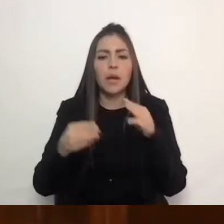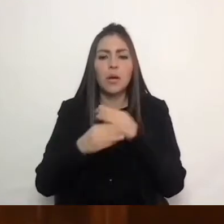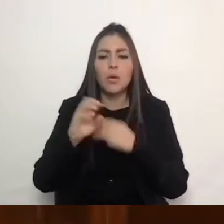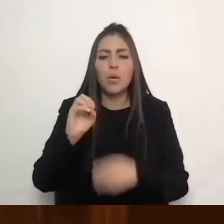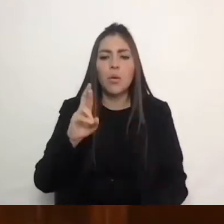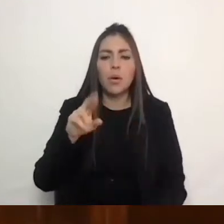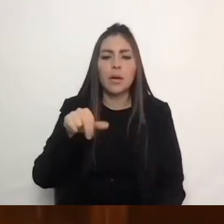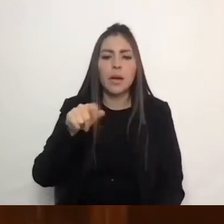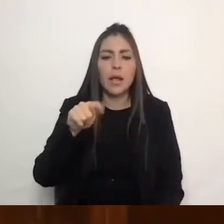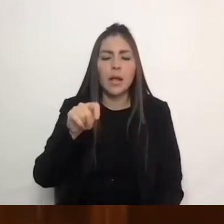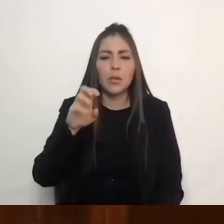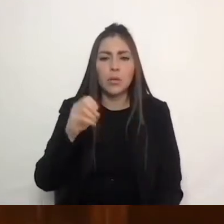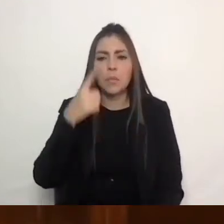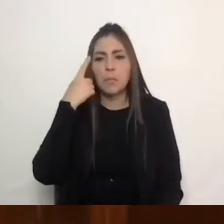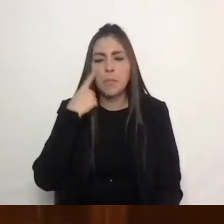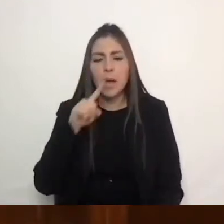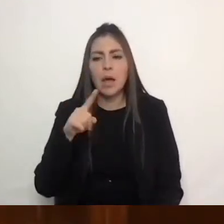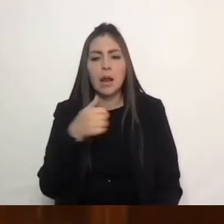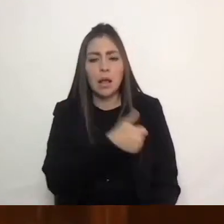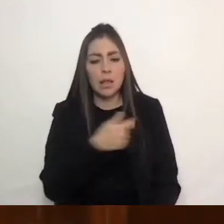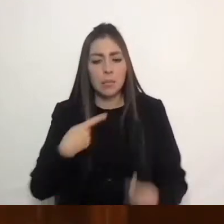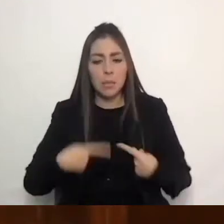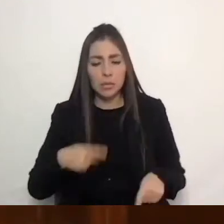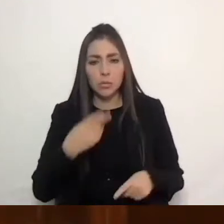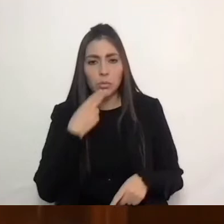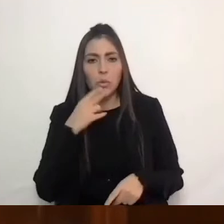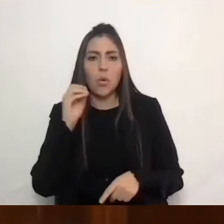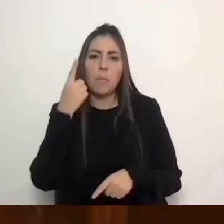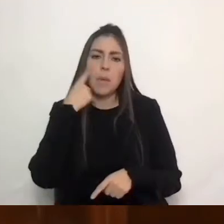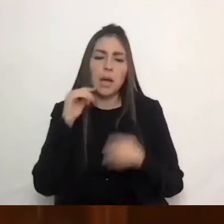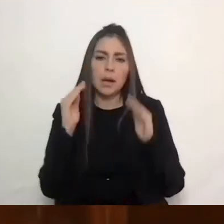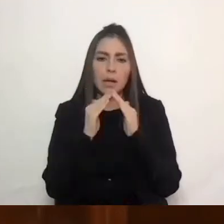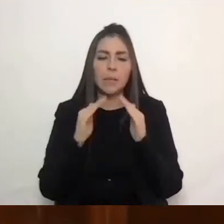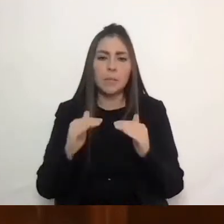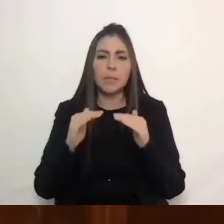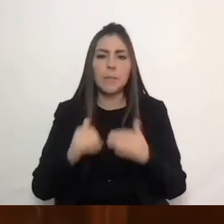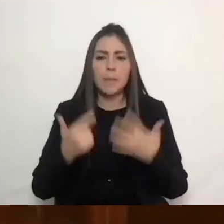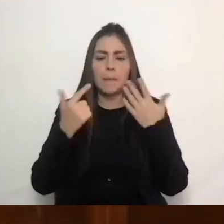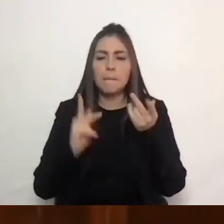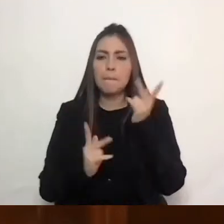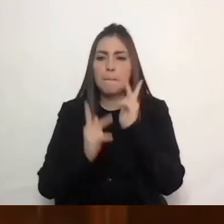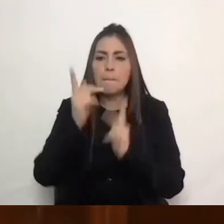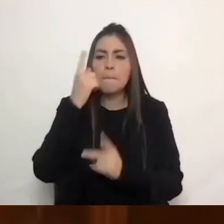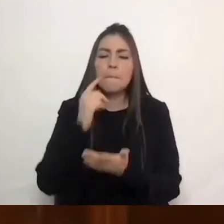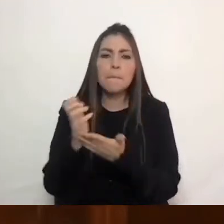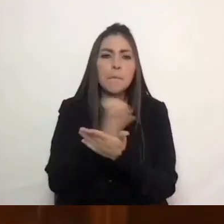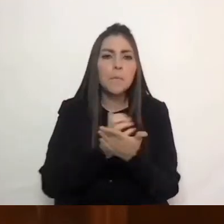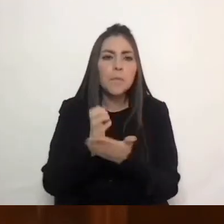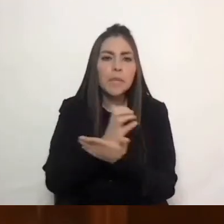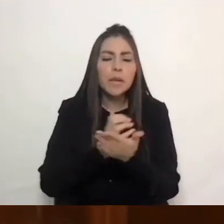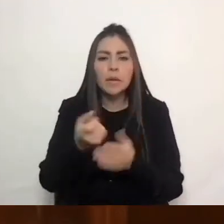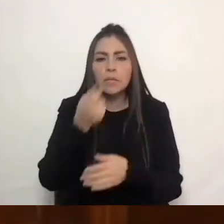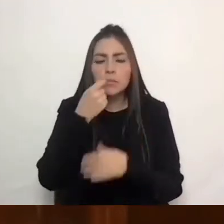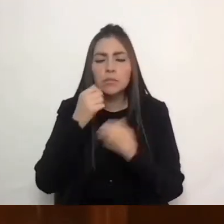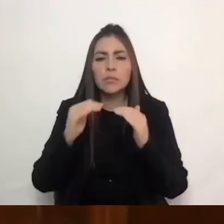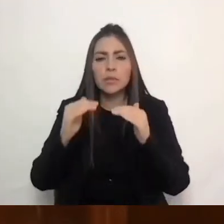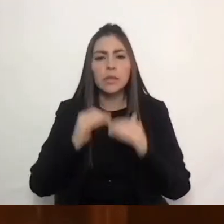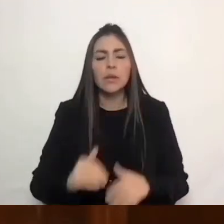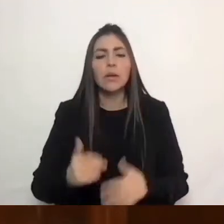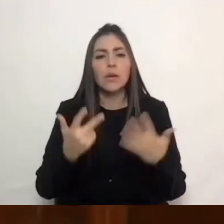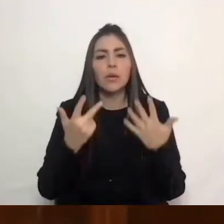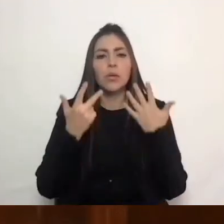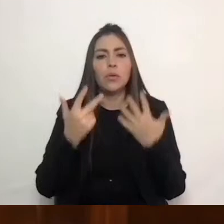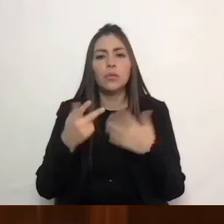personal y doméstico, 7, hierbas medicinales y de remedios, 8, bienes de identidad nacional